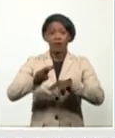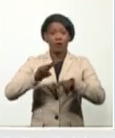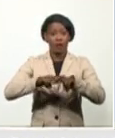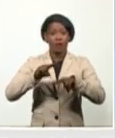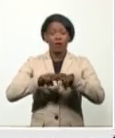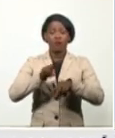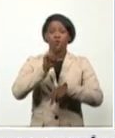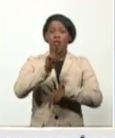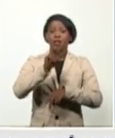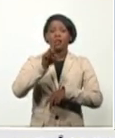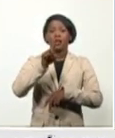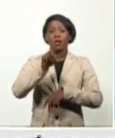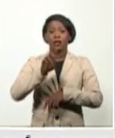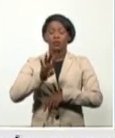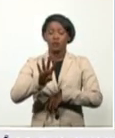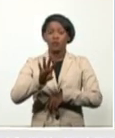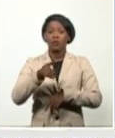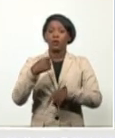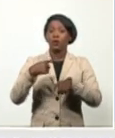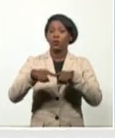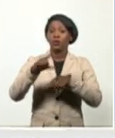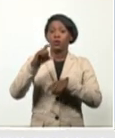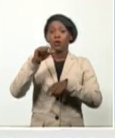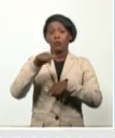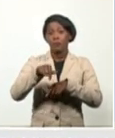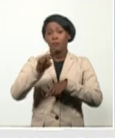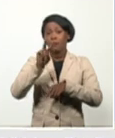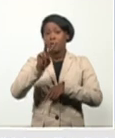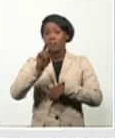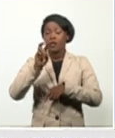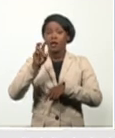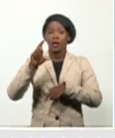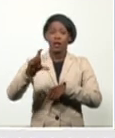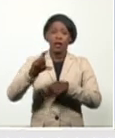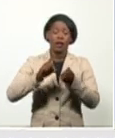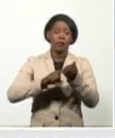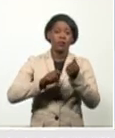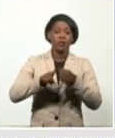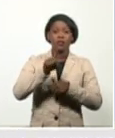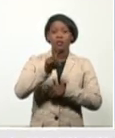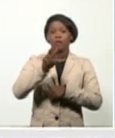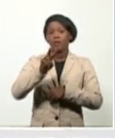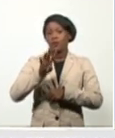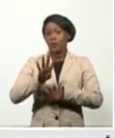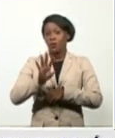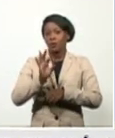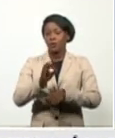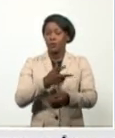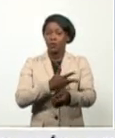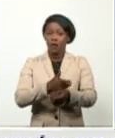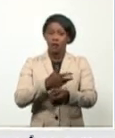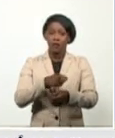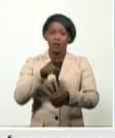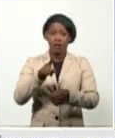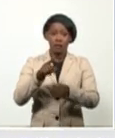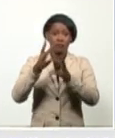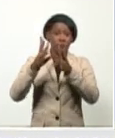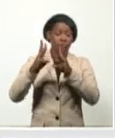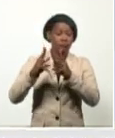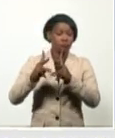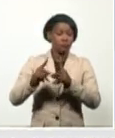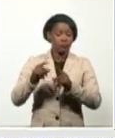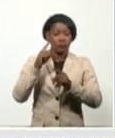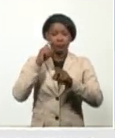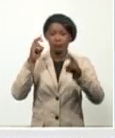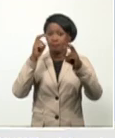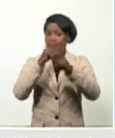y en el del Centro Provincial de Villa Clara, 124. Como resultado del estudio de